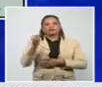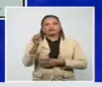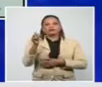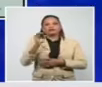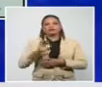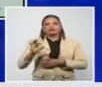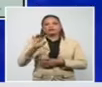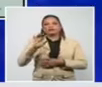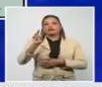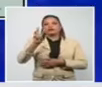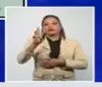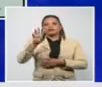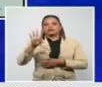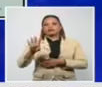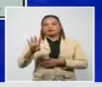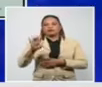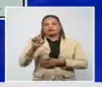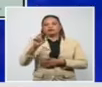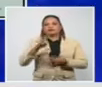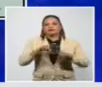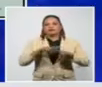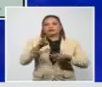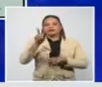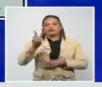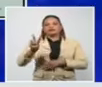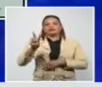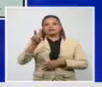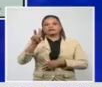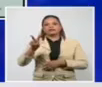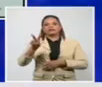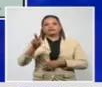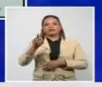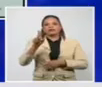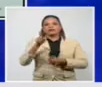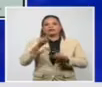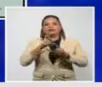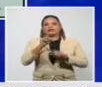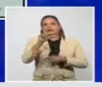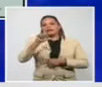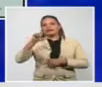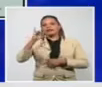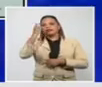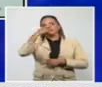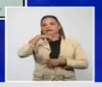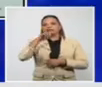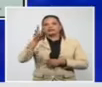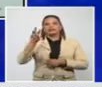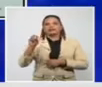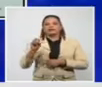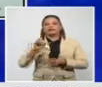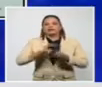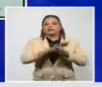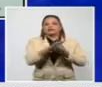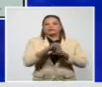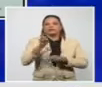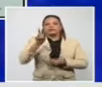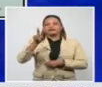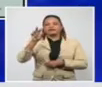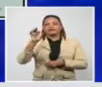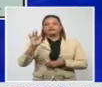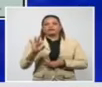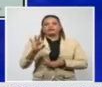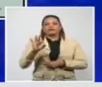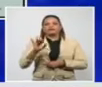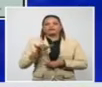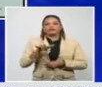34, Centro Habana 32, La Lisa 30, Arroyo Naranjo 28,